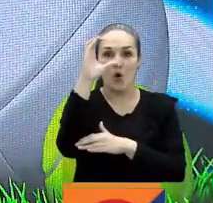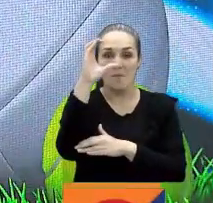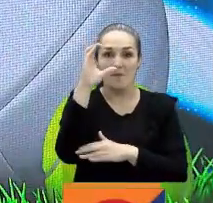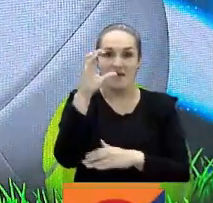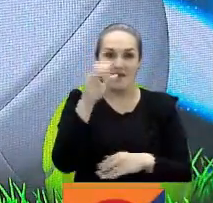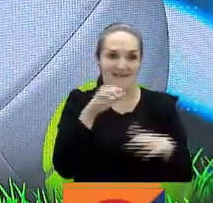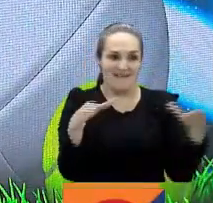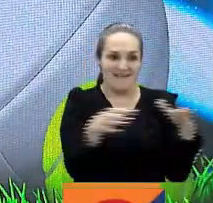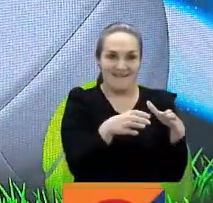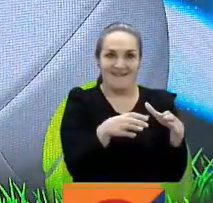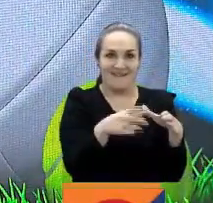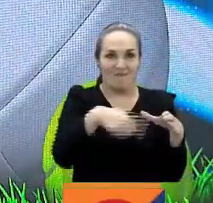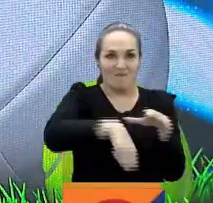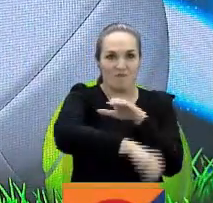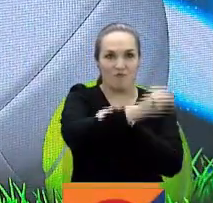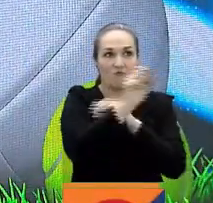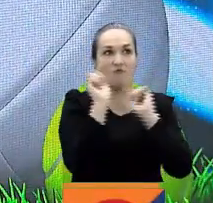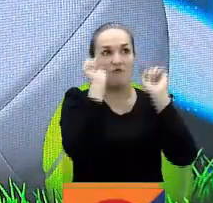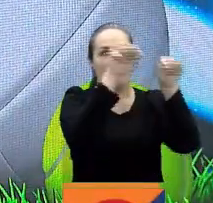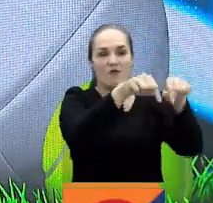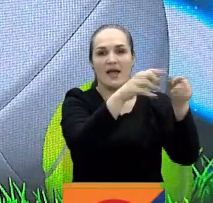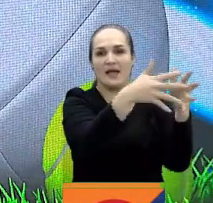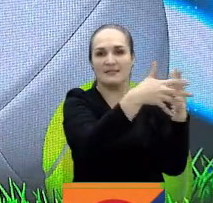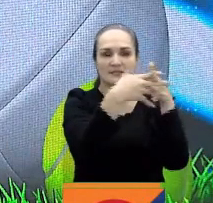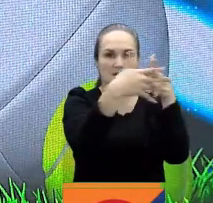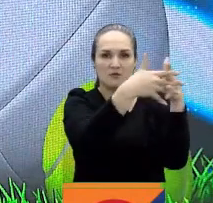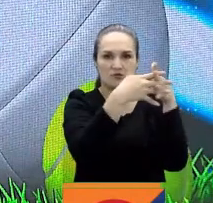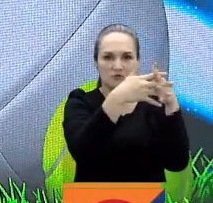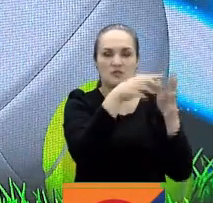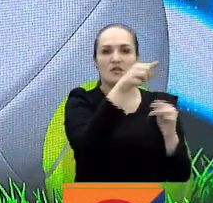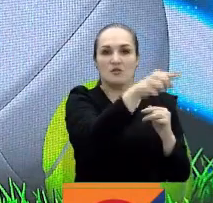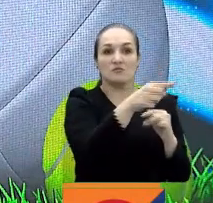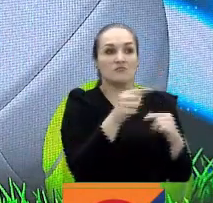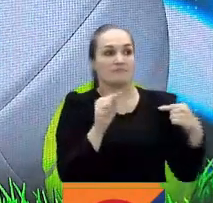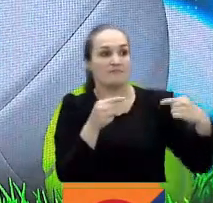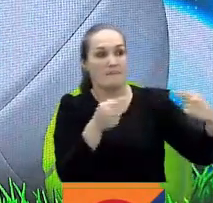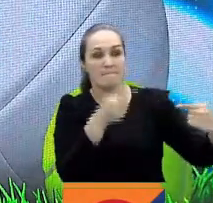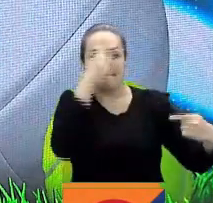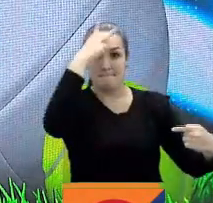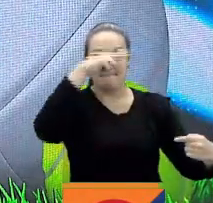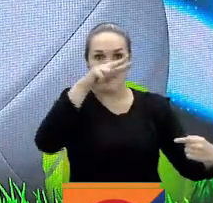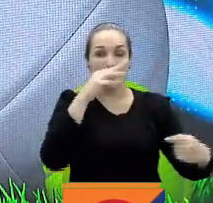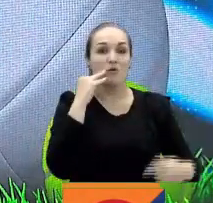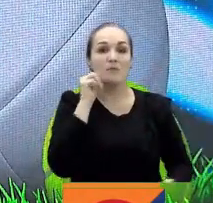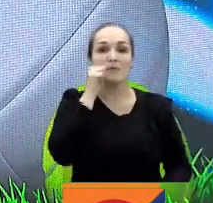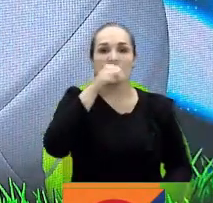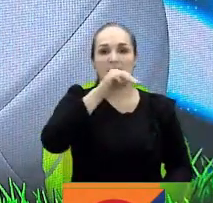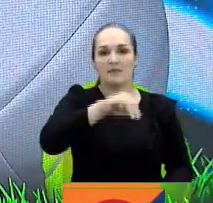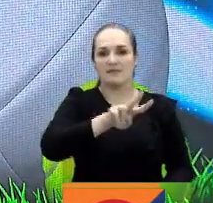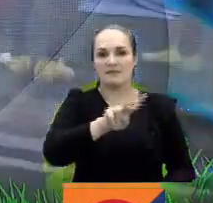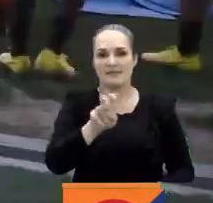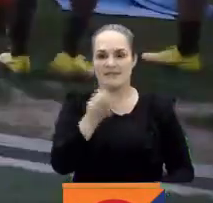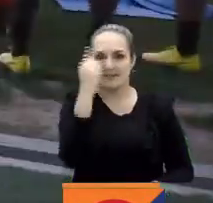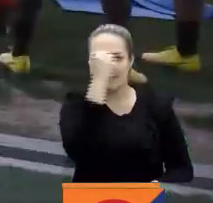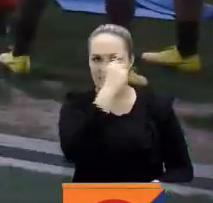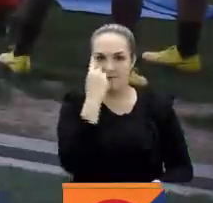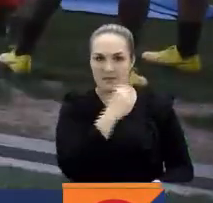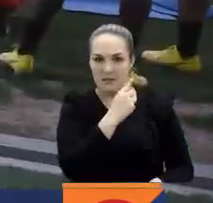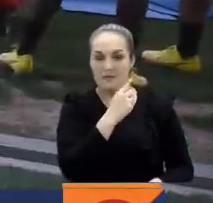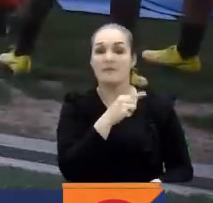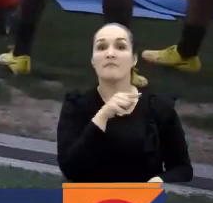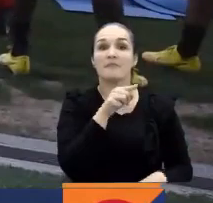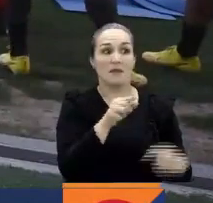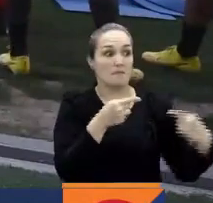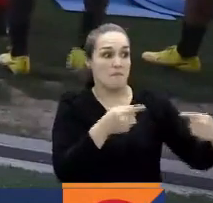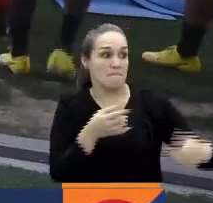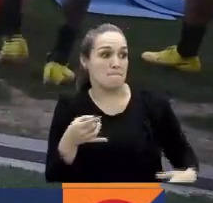Santa Clara, Estados Unidos, donde enfrentará a México en partido amistoso, válido por fecha FIFA este martes 27 de septiembre. Después de su